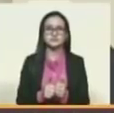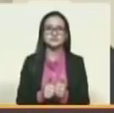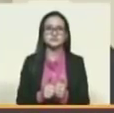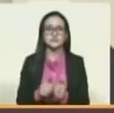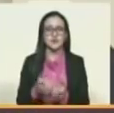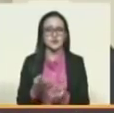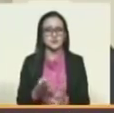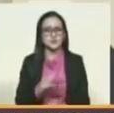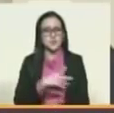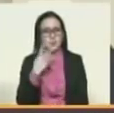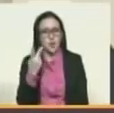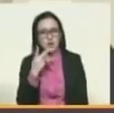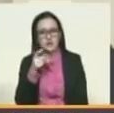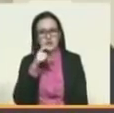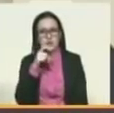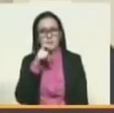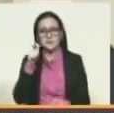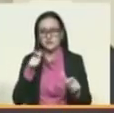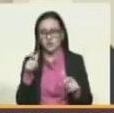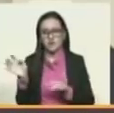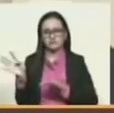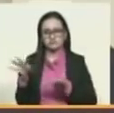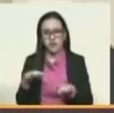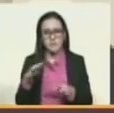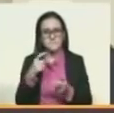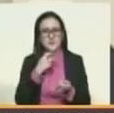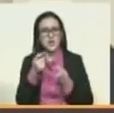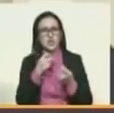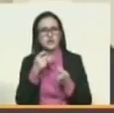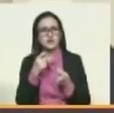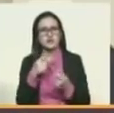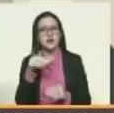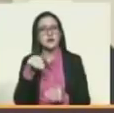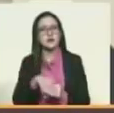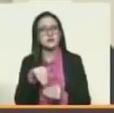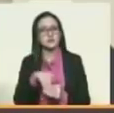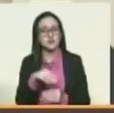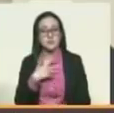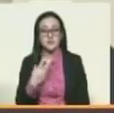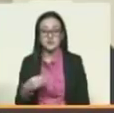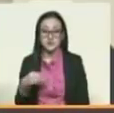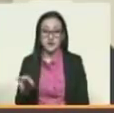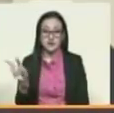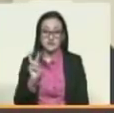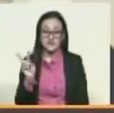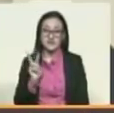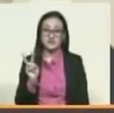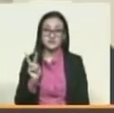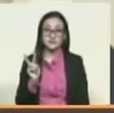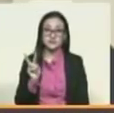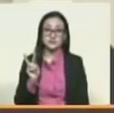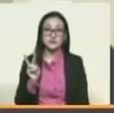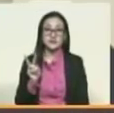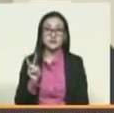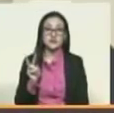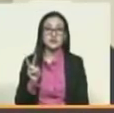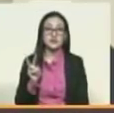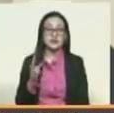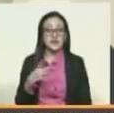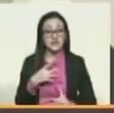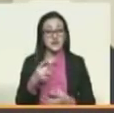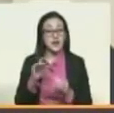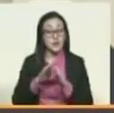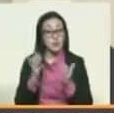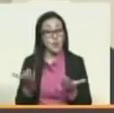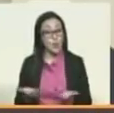con académicos, con políticos, con personalidades, con periodistas. Es decir, las elecciones presidenciales en Venezuela suscitan gran interés en el